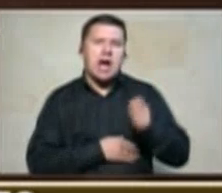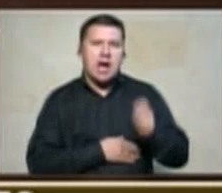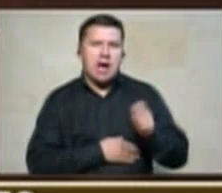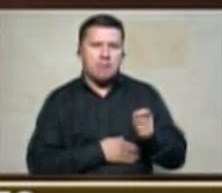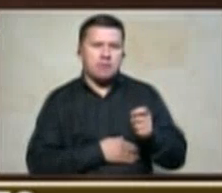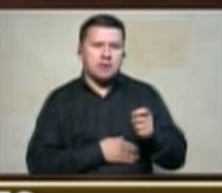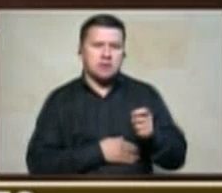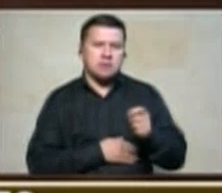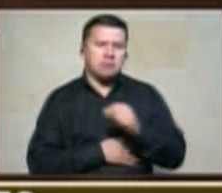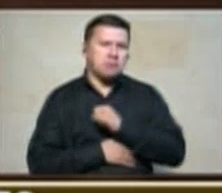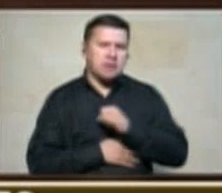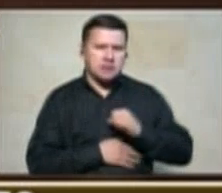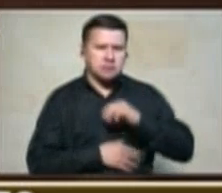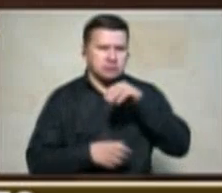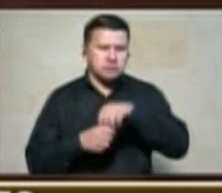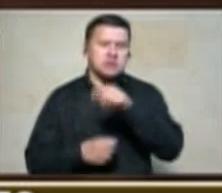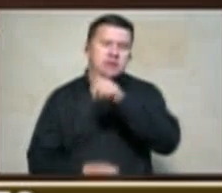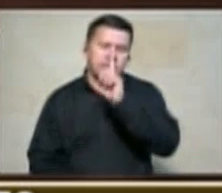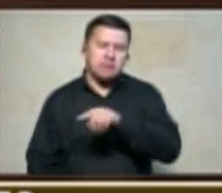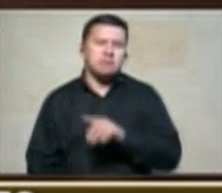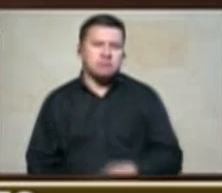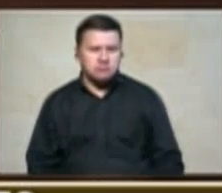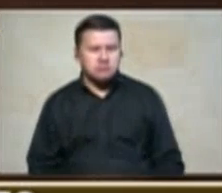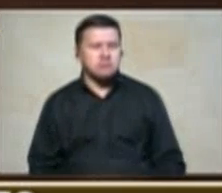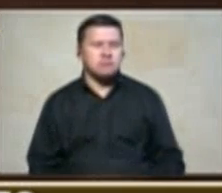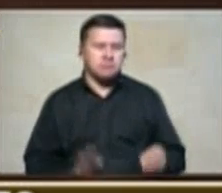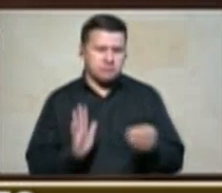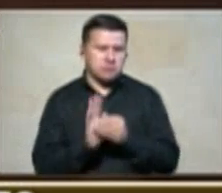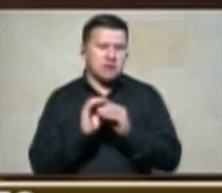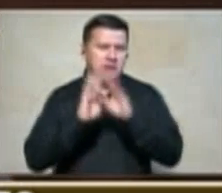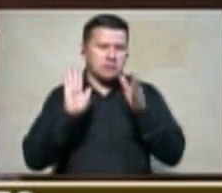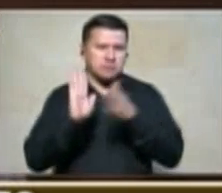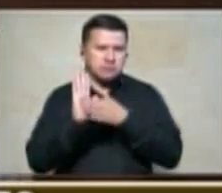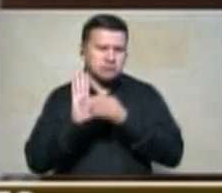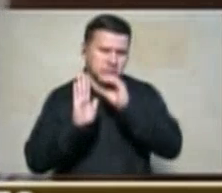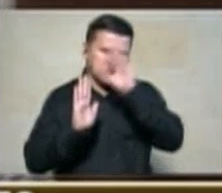abogados particulares. Eso también tenemos que dejarlo claro acá.